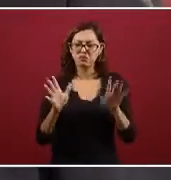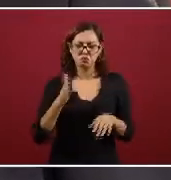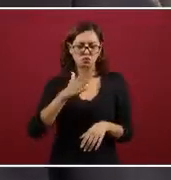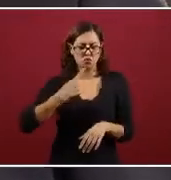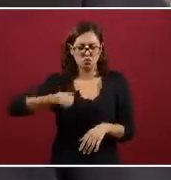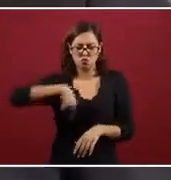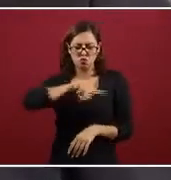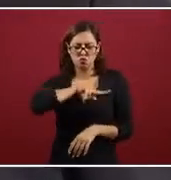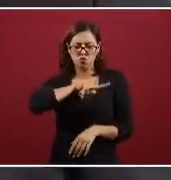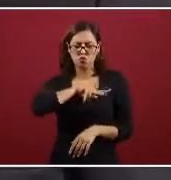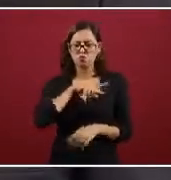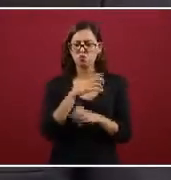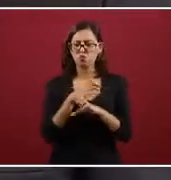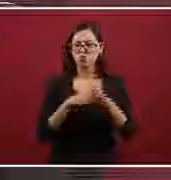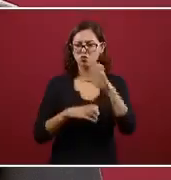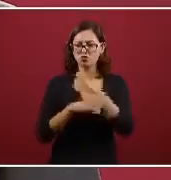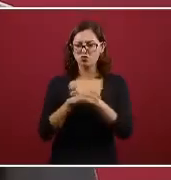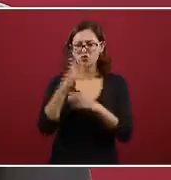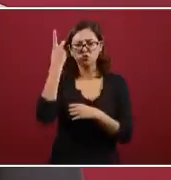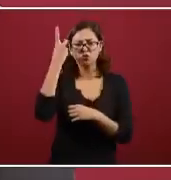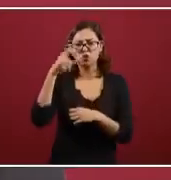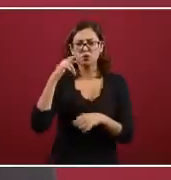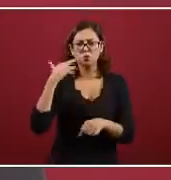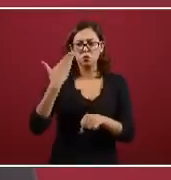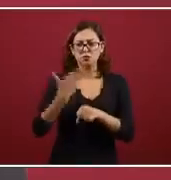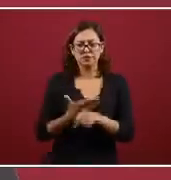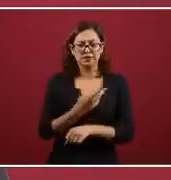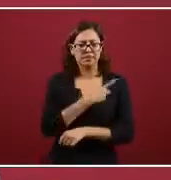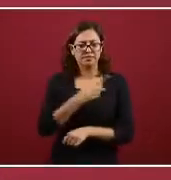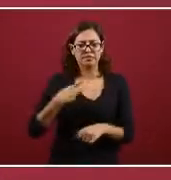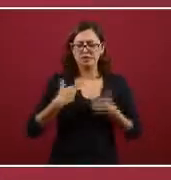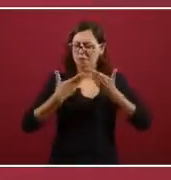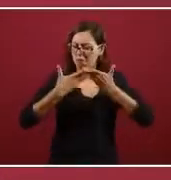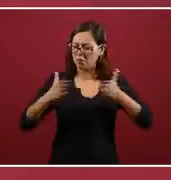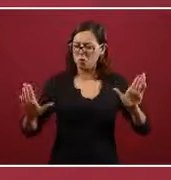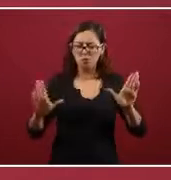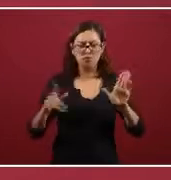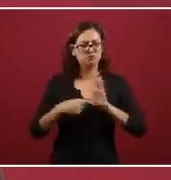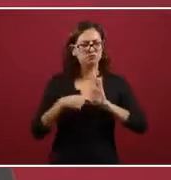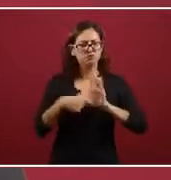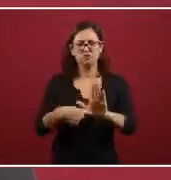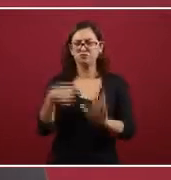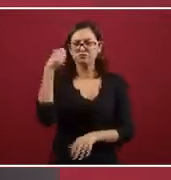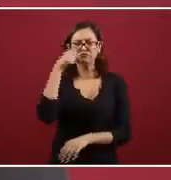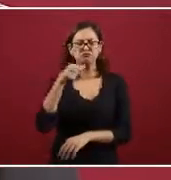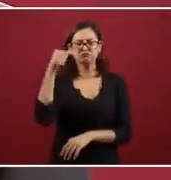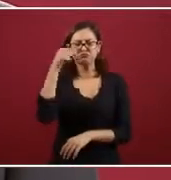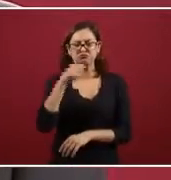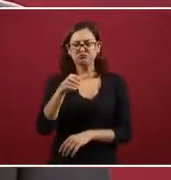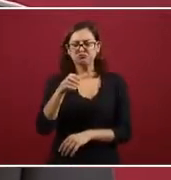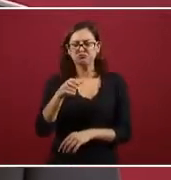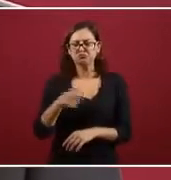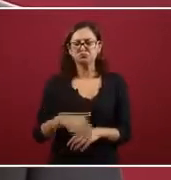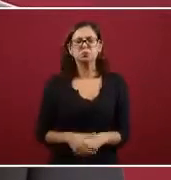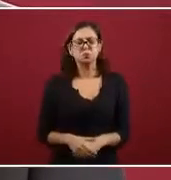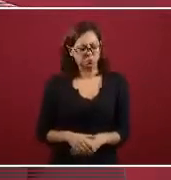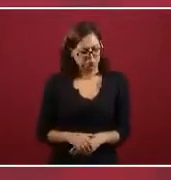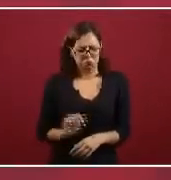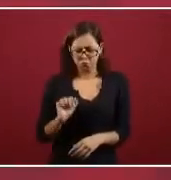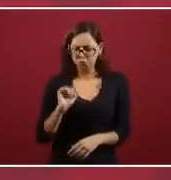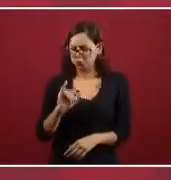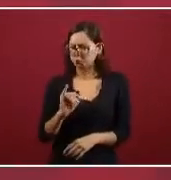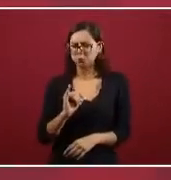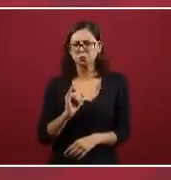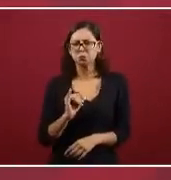patrimonio y nuestras responsabilidades tienen que ser públicamente discutidas, de manera que yo aprecio